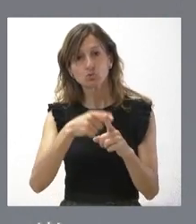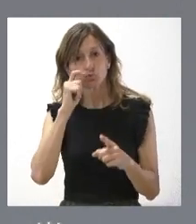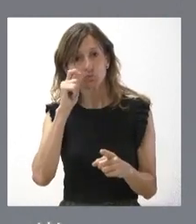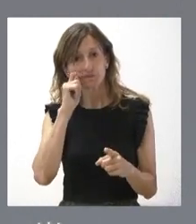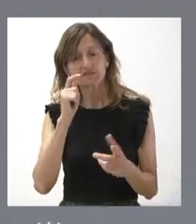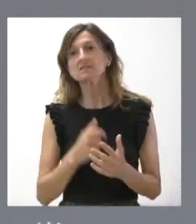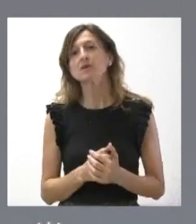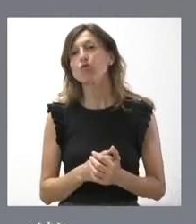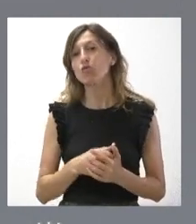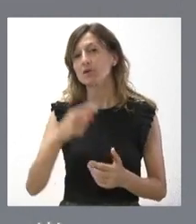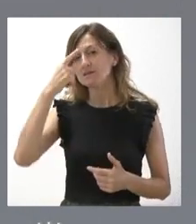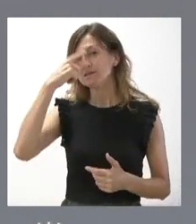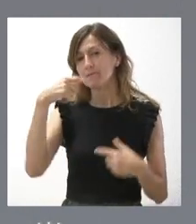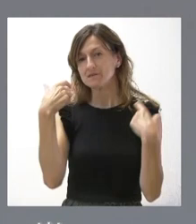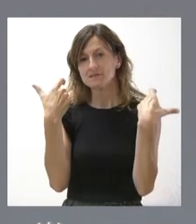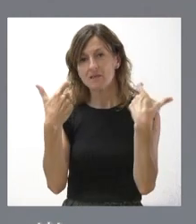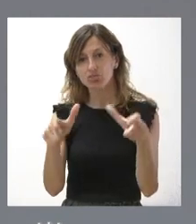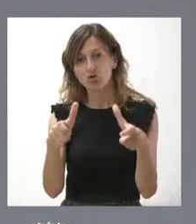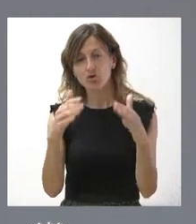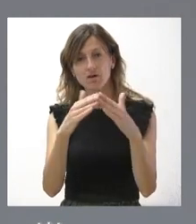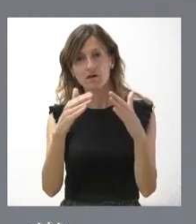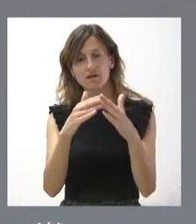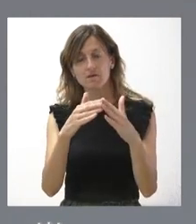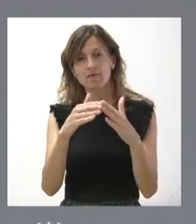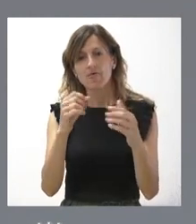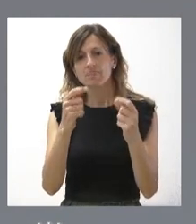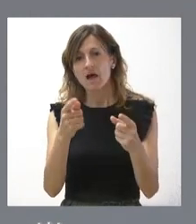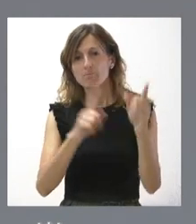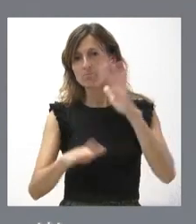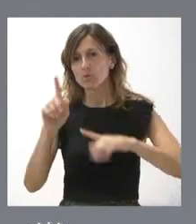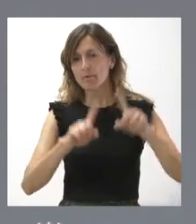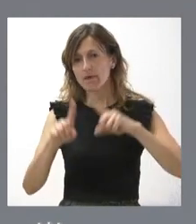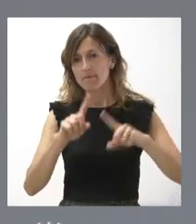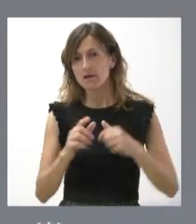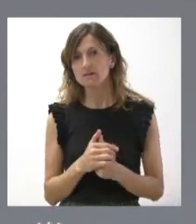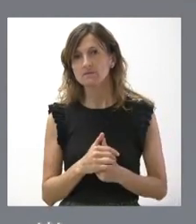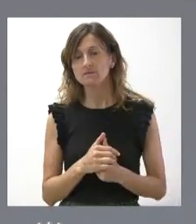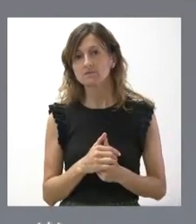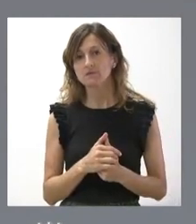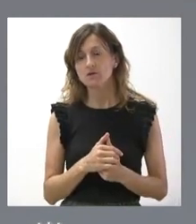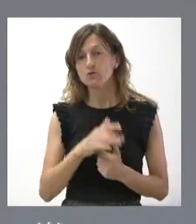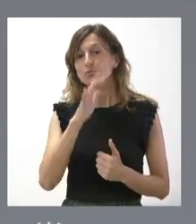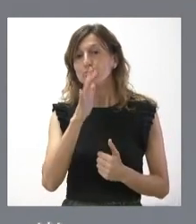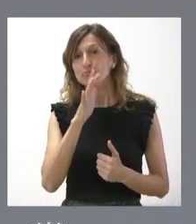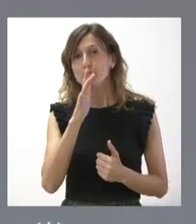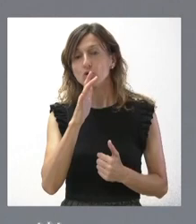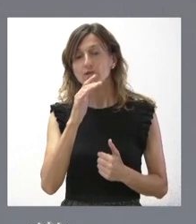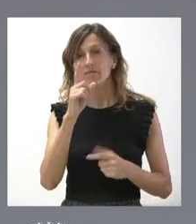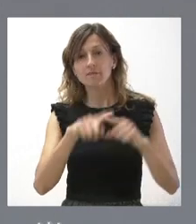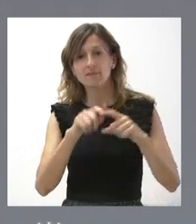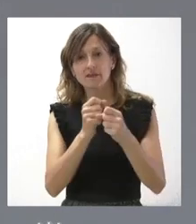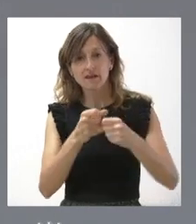que saben ustedes que es un sector que plantea muchos problemas, pero plantea muchos problemas a partir de un crecimiento.